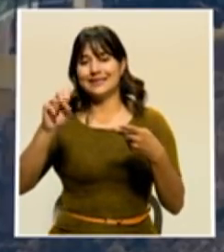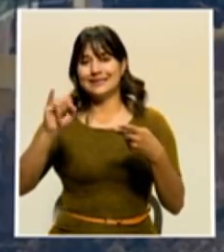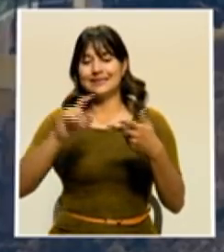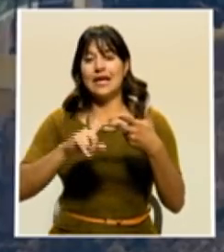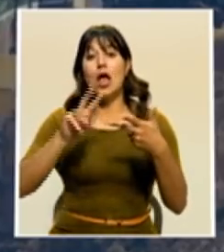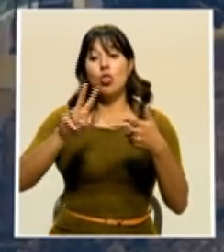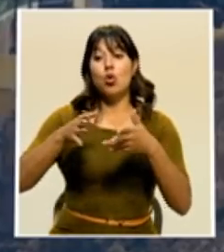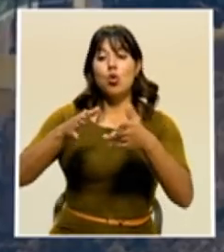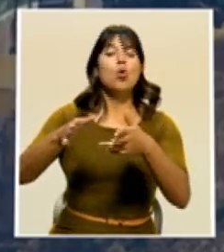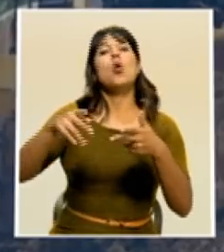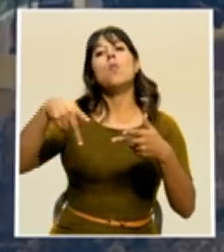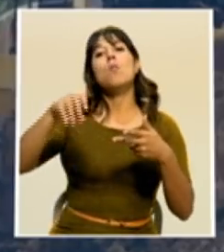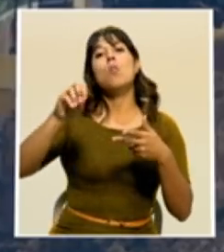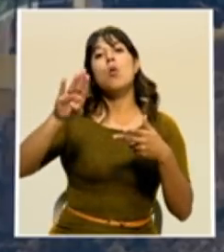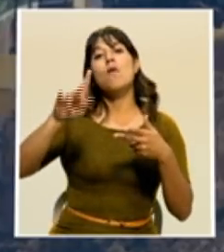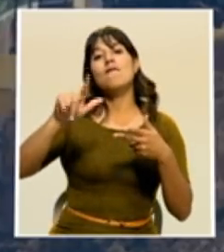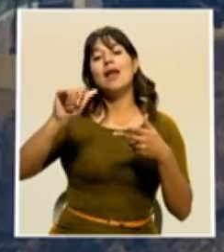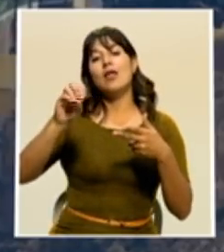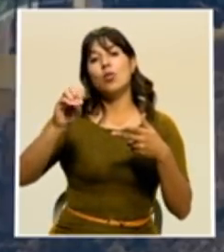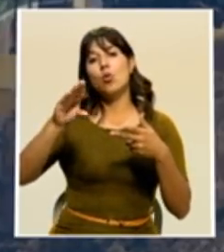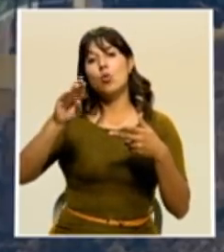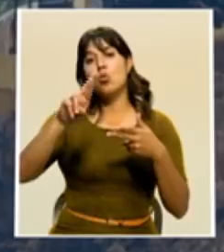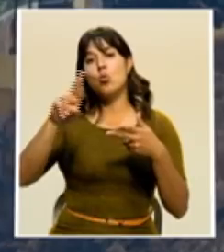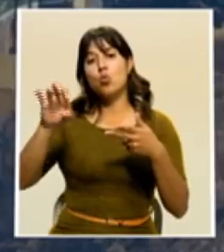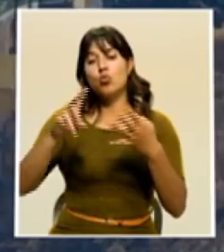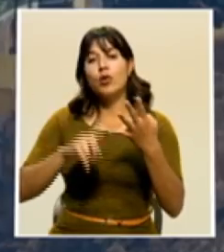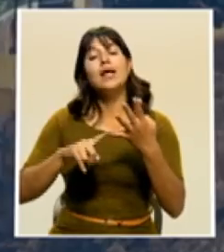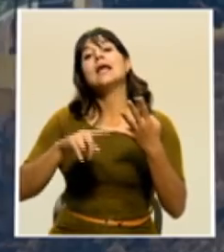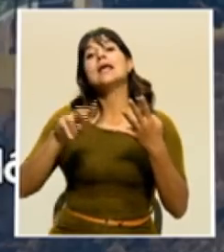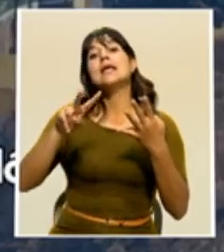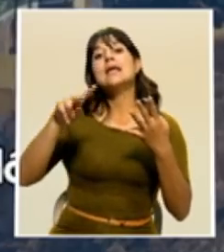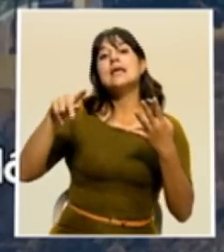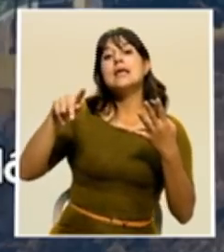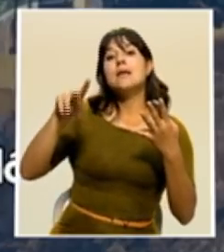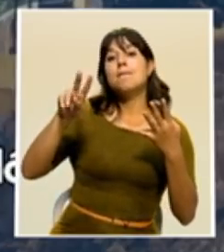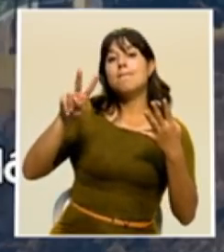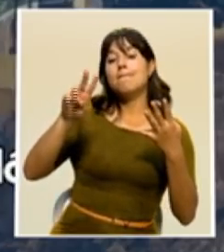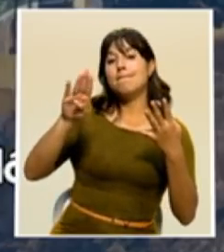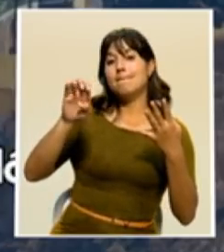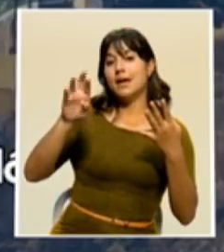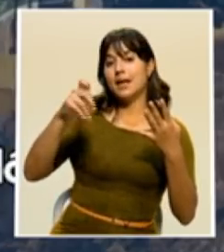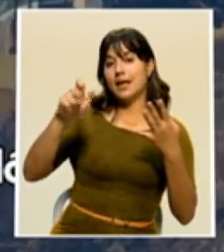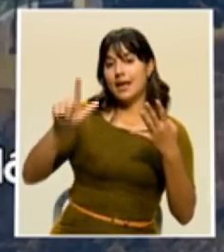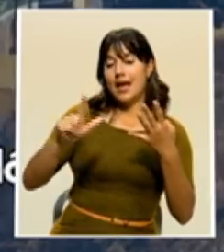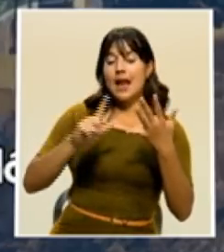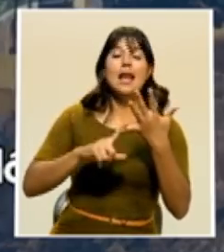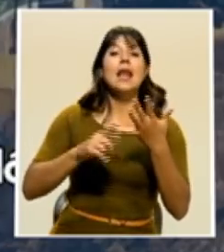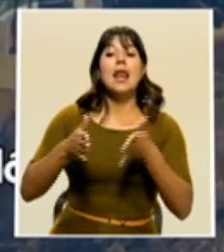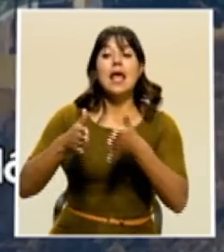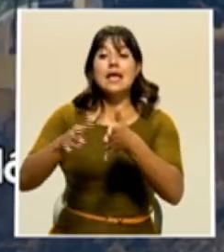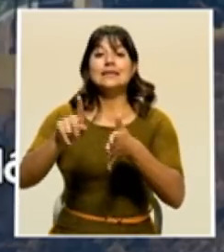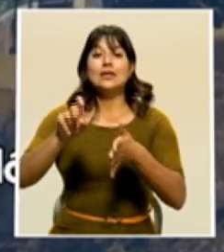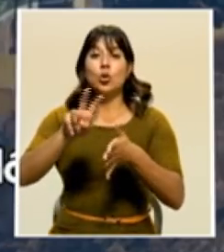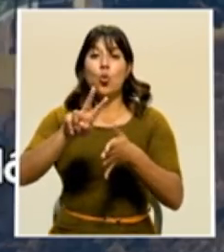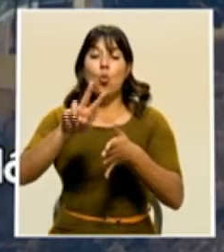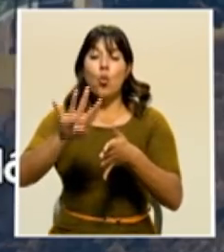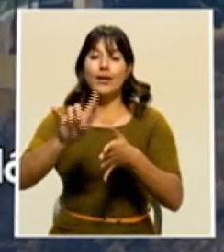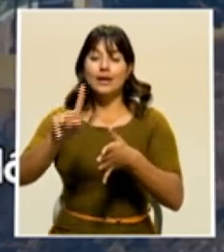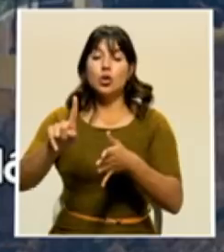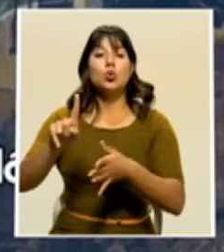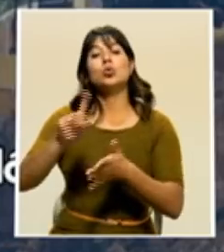poblado de Curré, también en la Ruta 2 poblado de Vergel, en la Ruta 141 San Juan de Lajas,